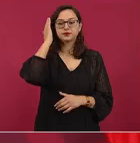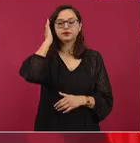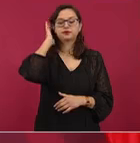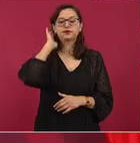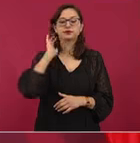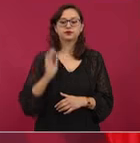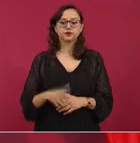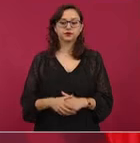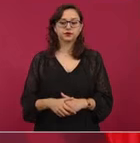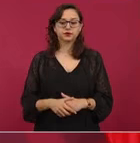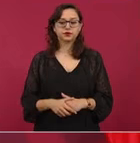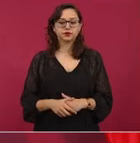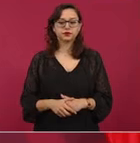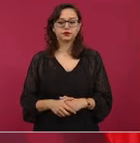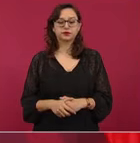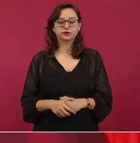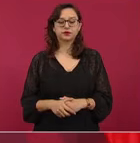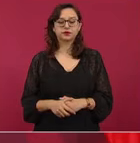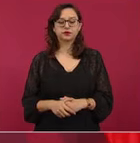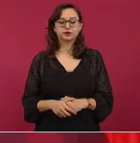Playa Espíritu.